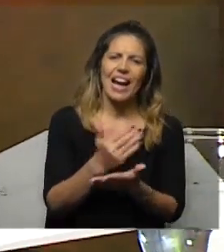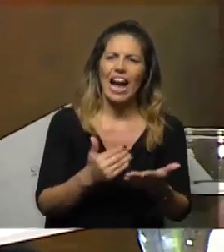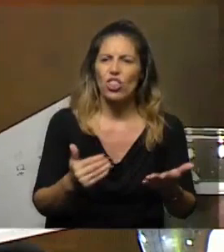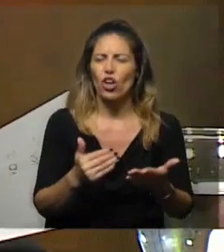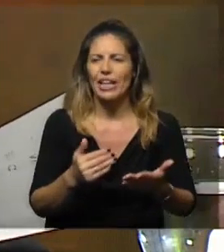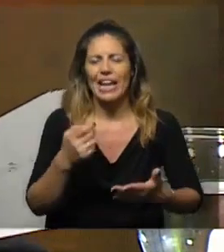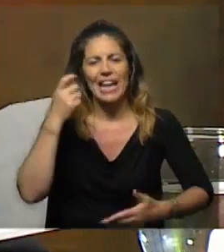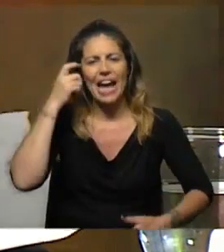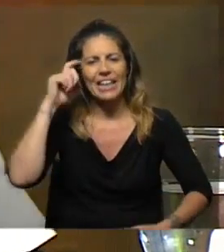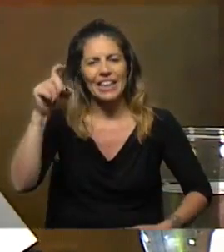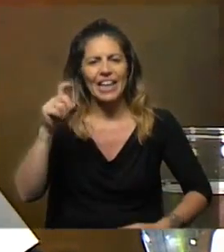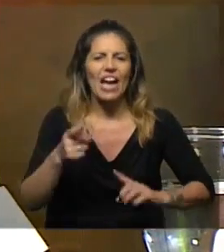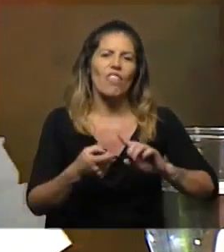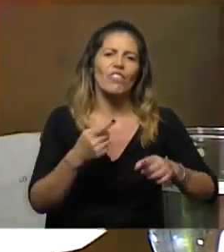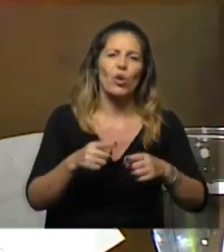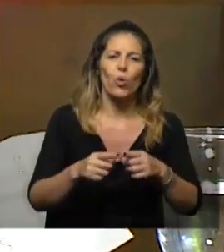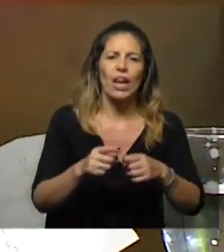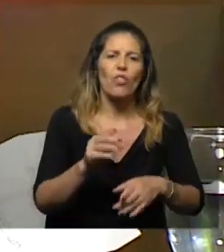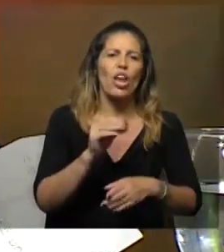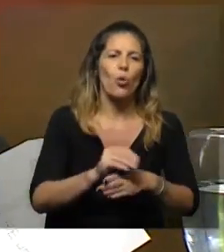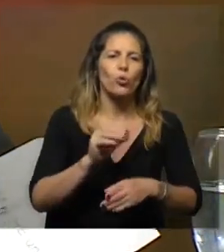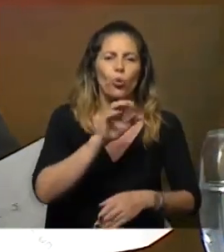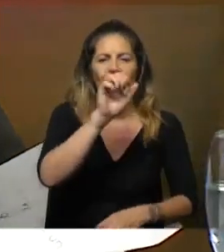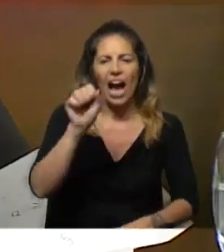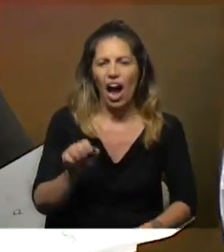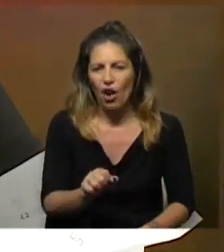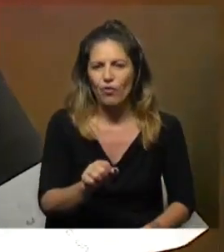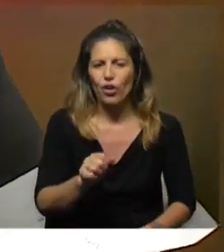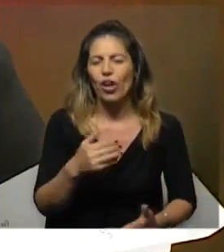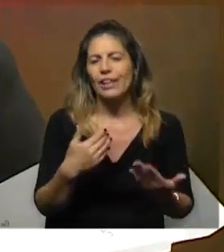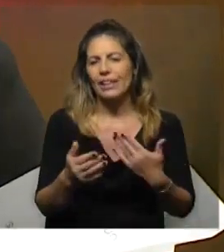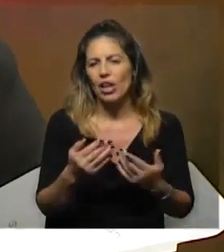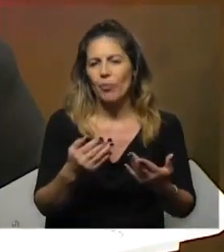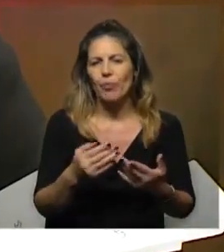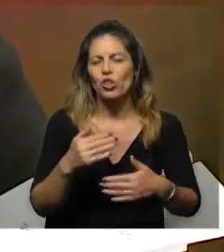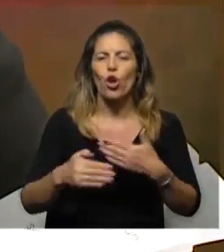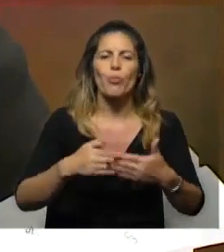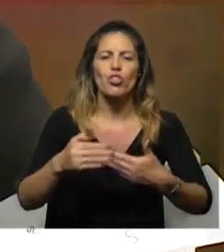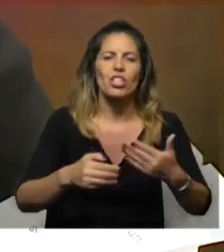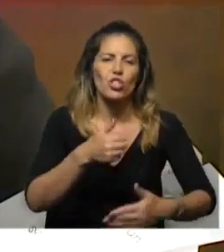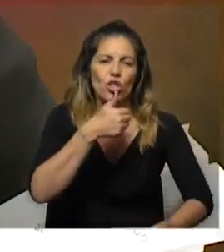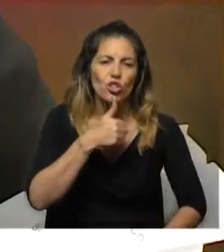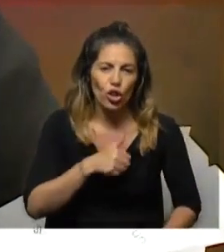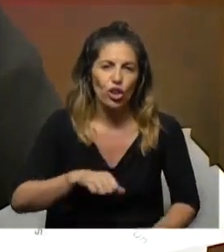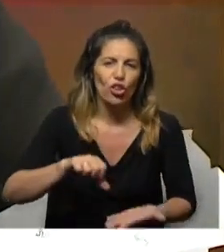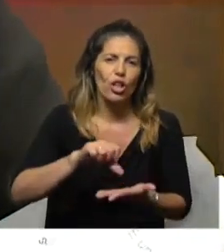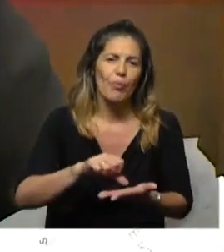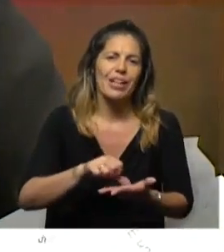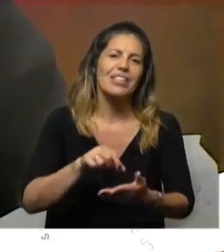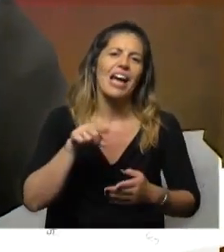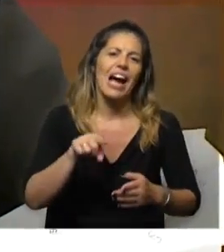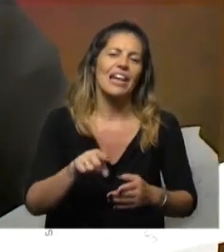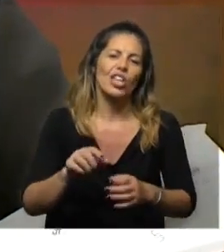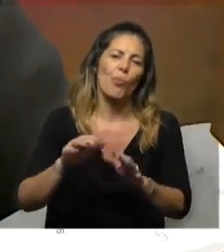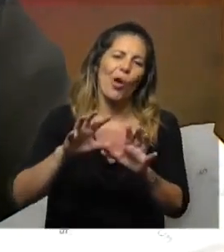vinculado a las culturas afro Y el particular la espiritualidad Que bueno que muchas veces o sea y sobre todo por bueno por todo el proceso histórico de nuestro país ha sido no solamente